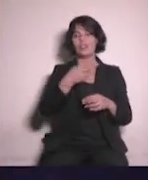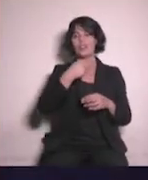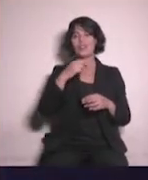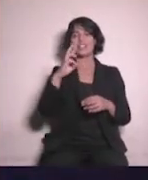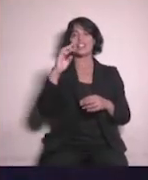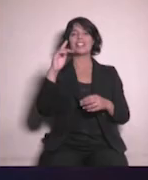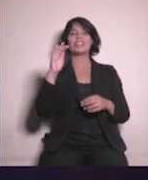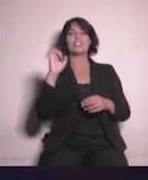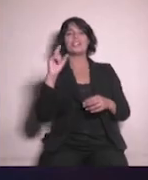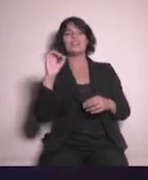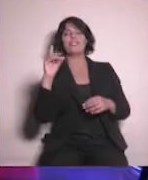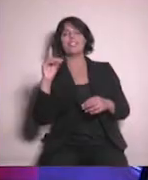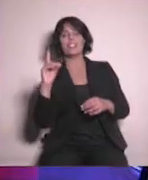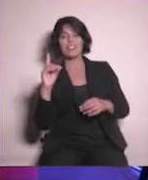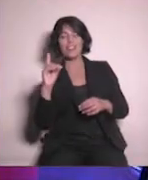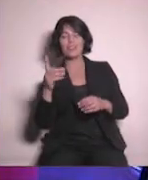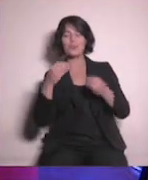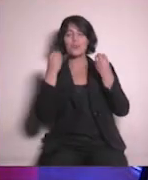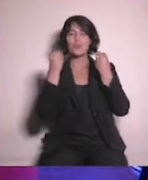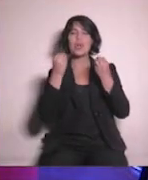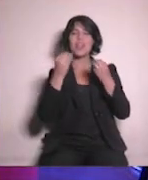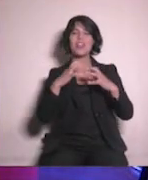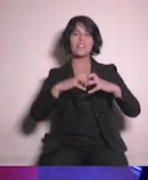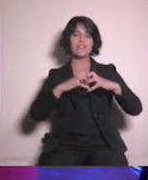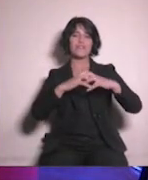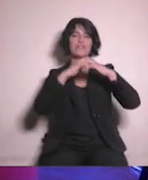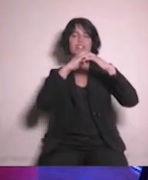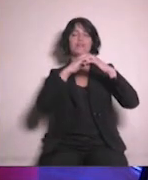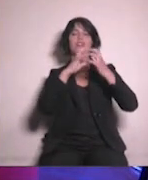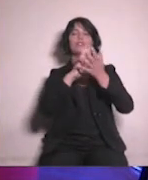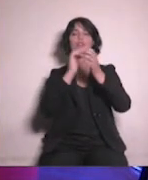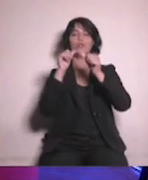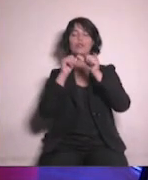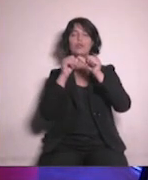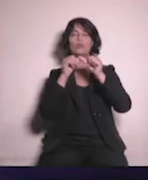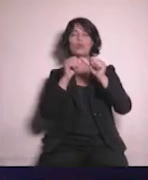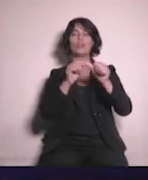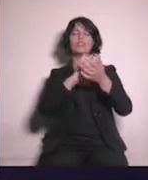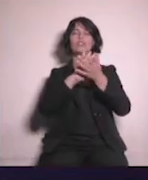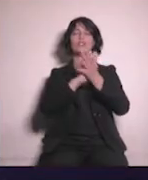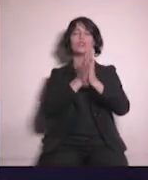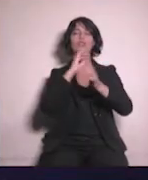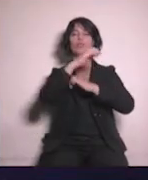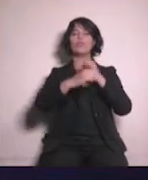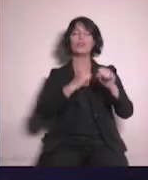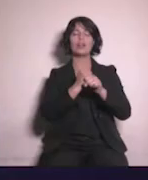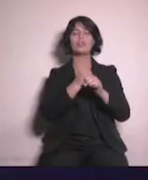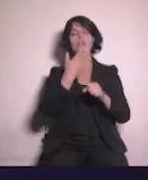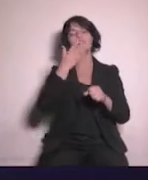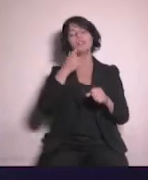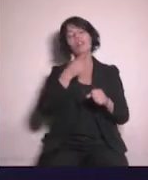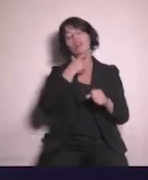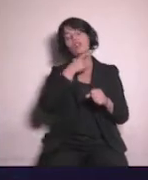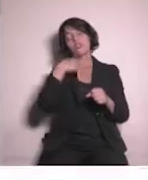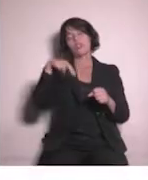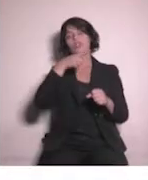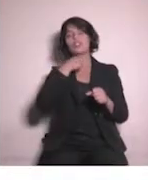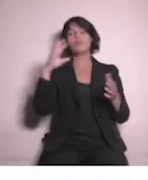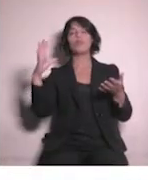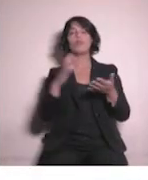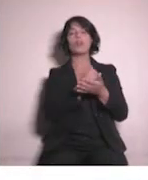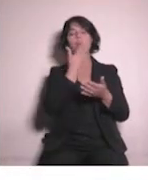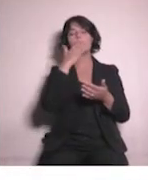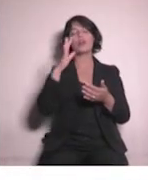el largo plazo, lo cual es la manera de lograr mejores pensiones en la cual nosotros podemos